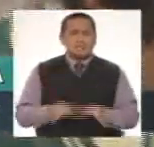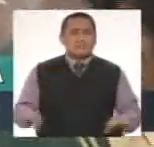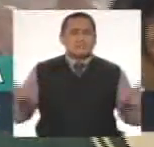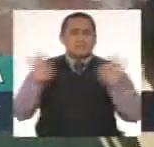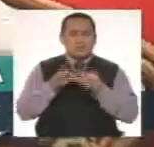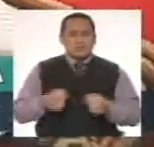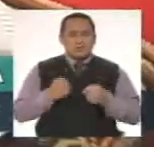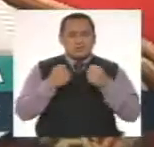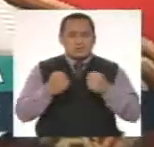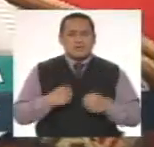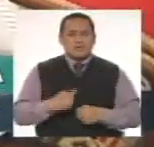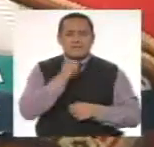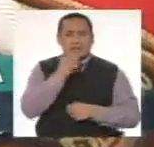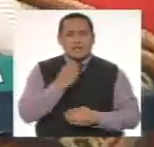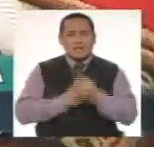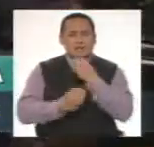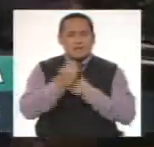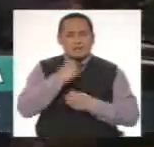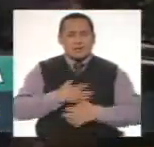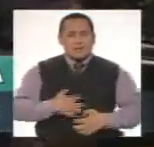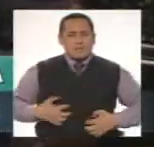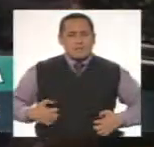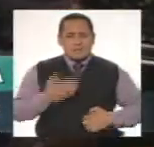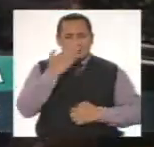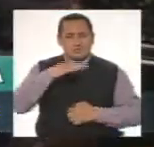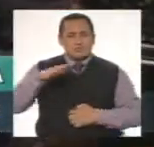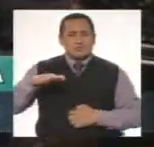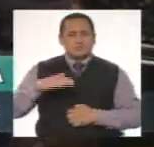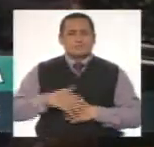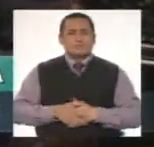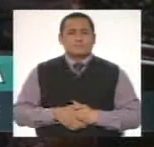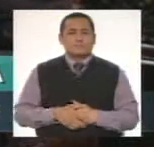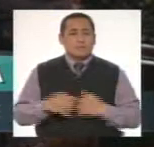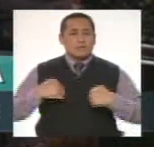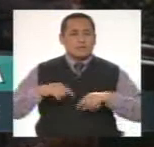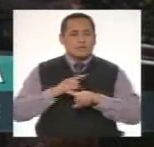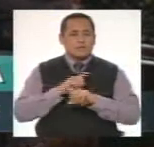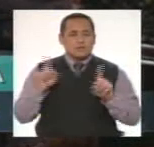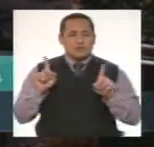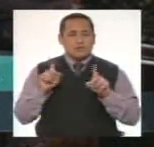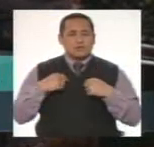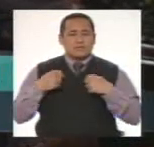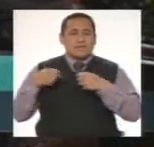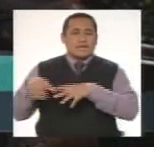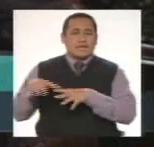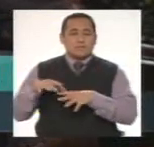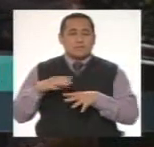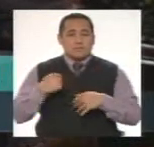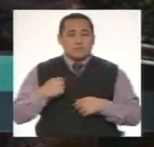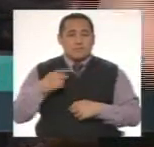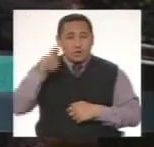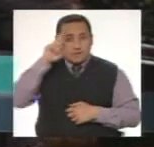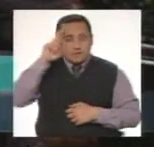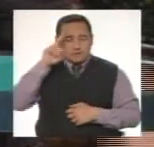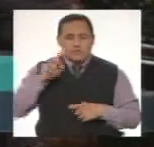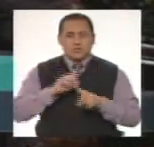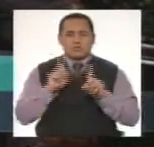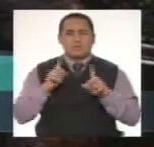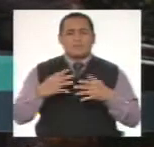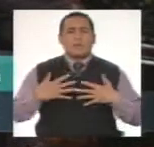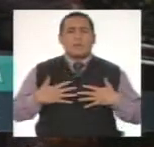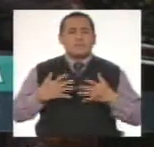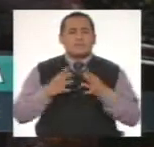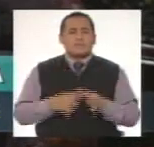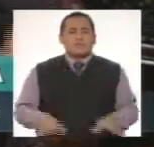en la lucha contra la desnutrición infantil. Lo que no se debe perder acá, el tema es de la confianza. Nosotros, para nosotros esto